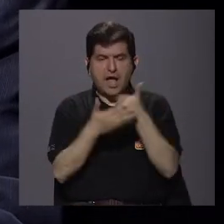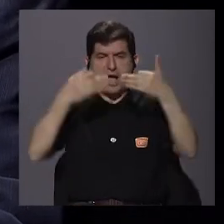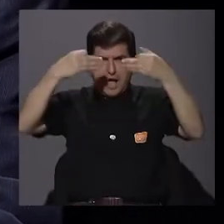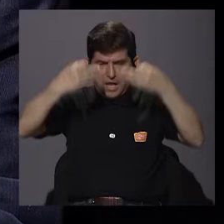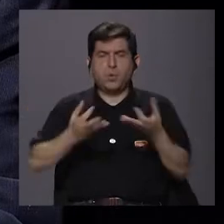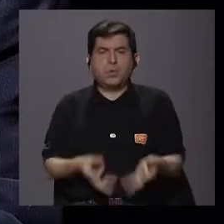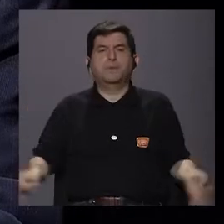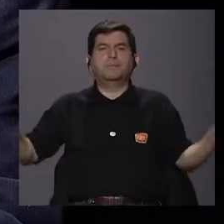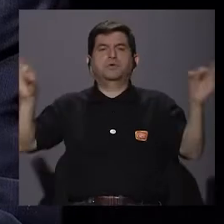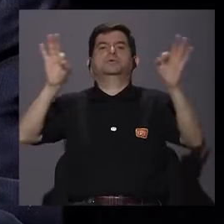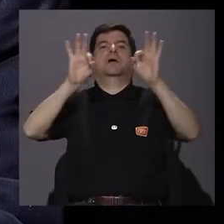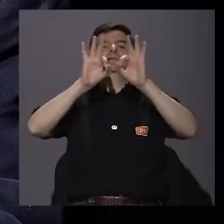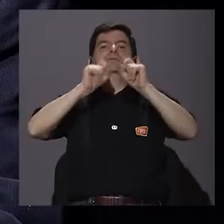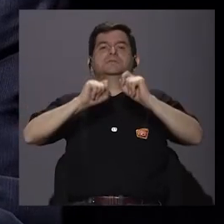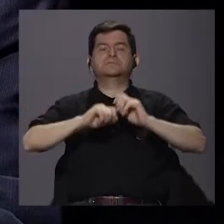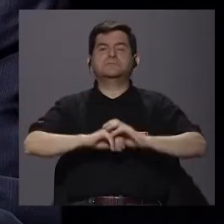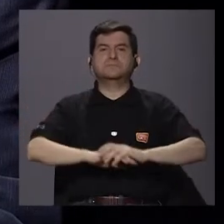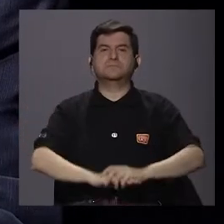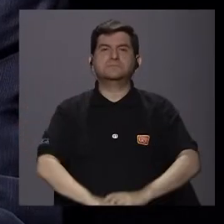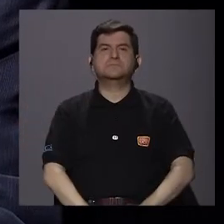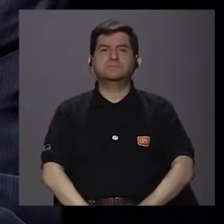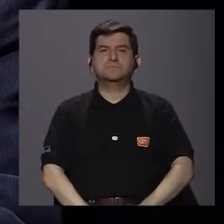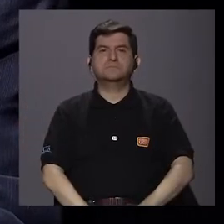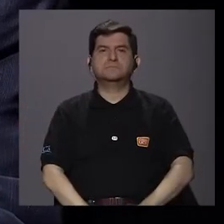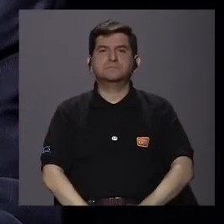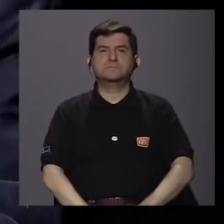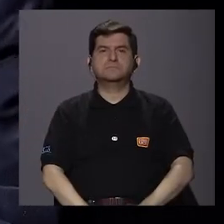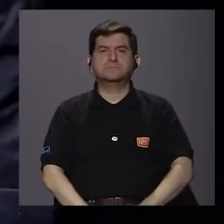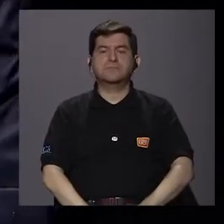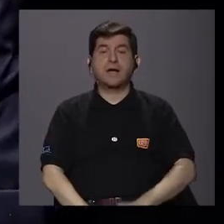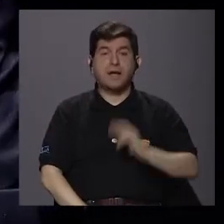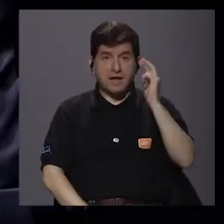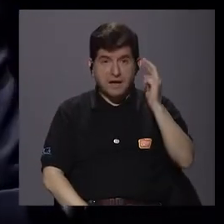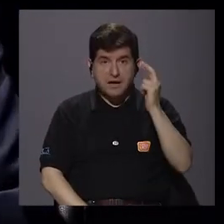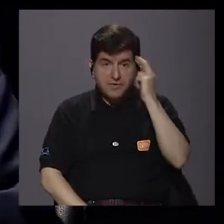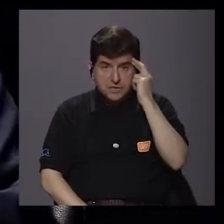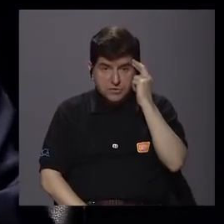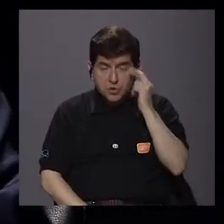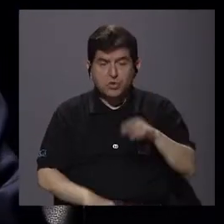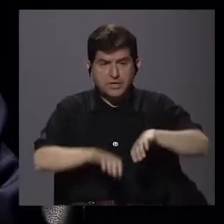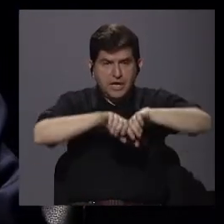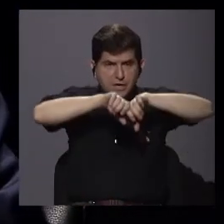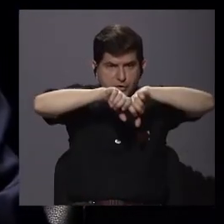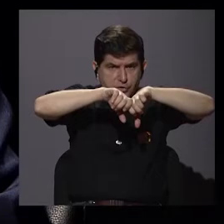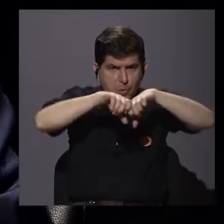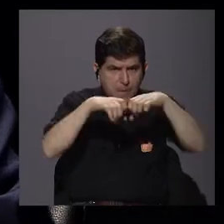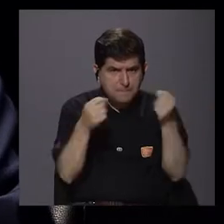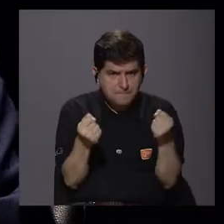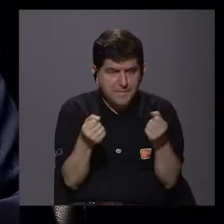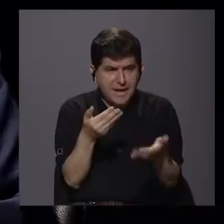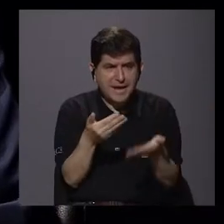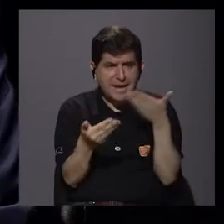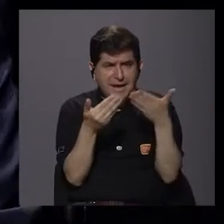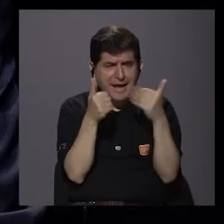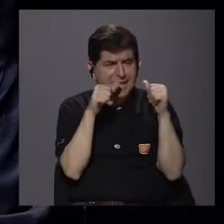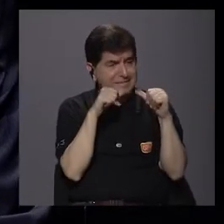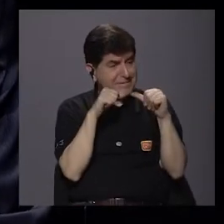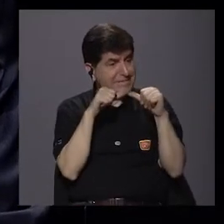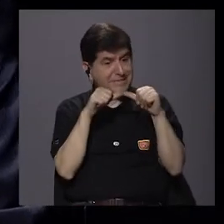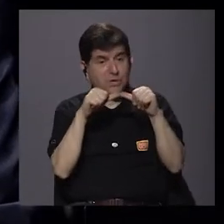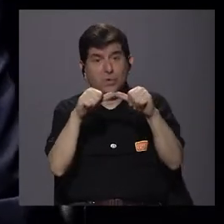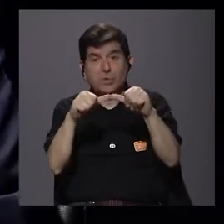algunas medidas importantes que causaron una ruptura creo que casi